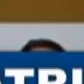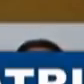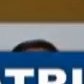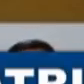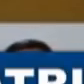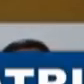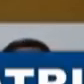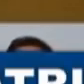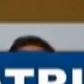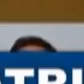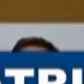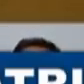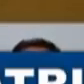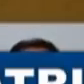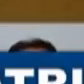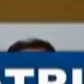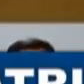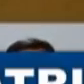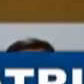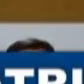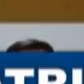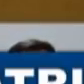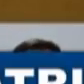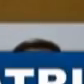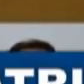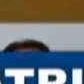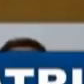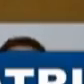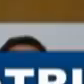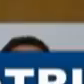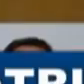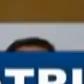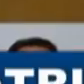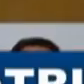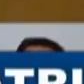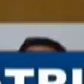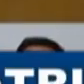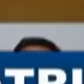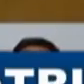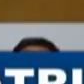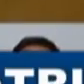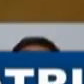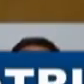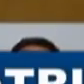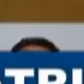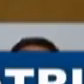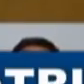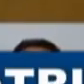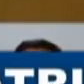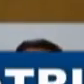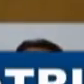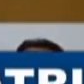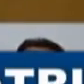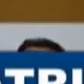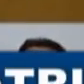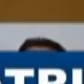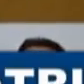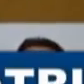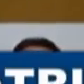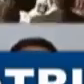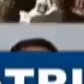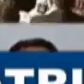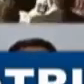país en alcanzar la carbono neutralidad en el año 2050. Gabriel Boric se refirió anoche también a